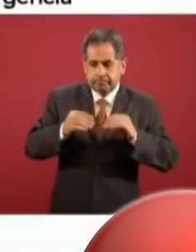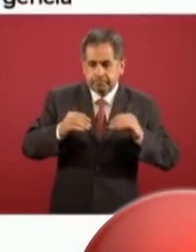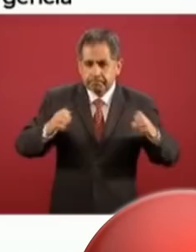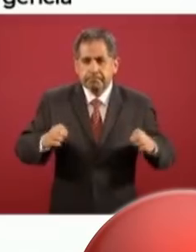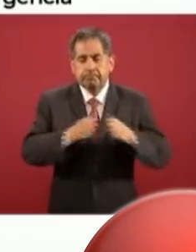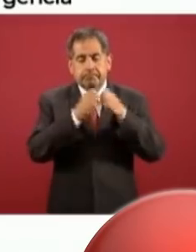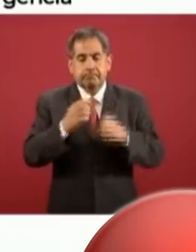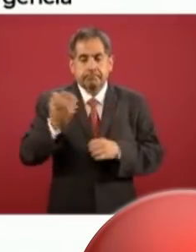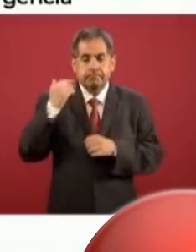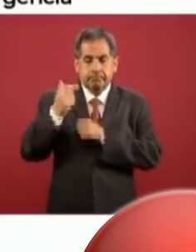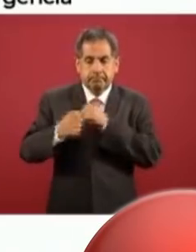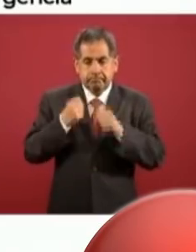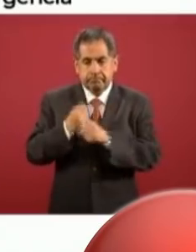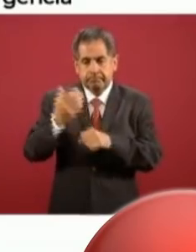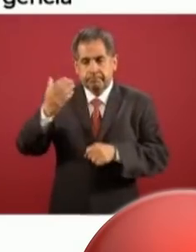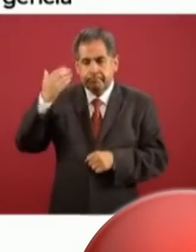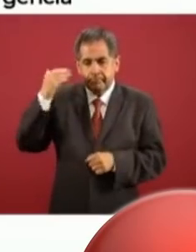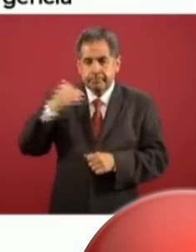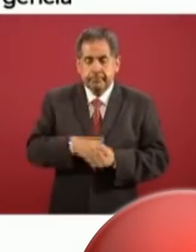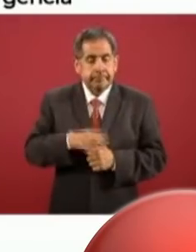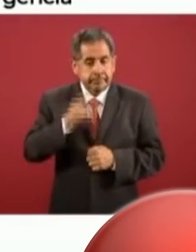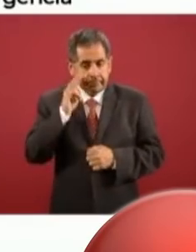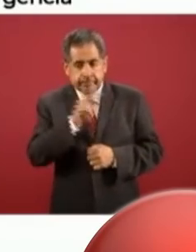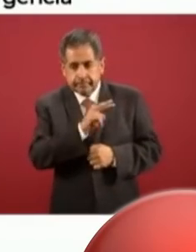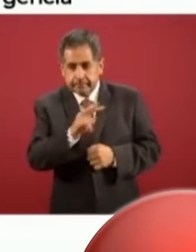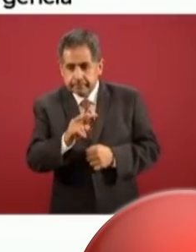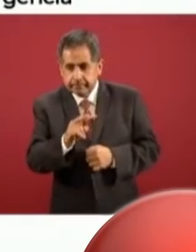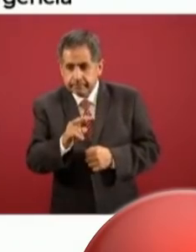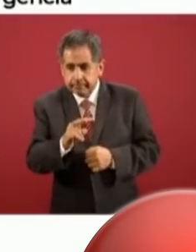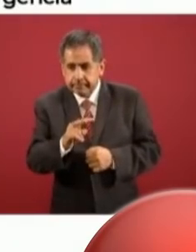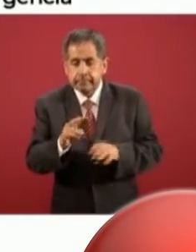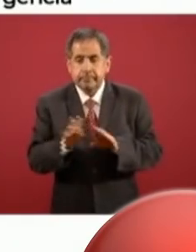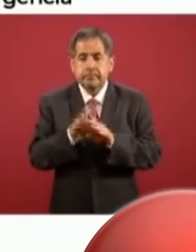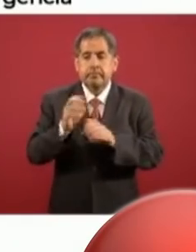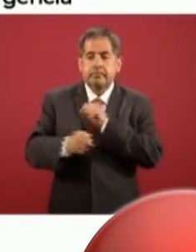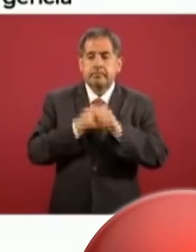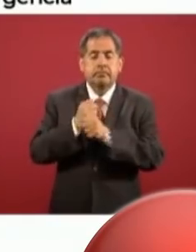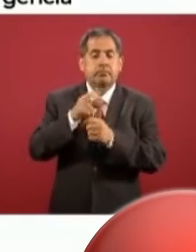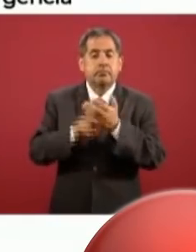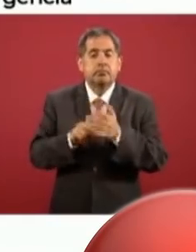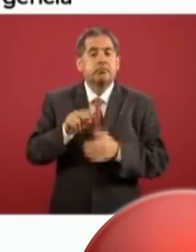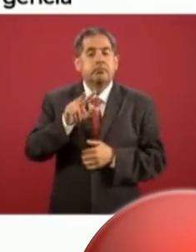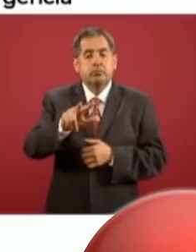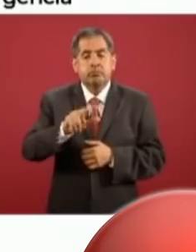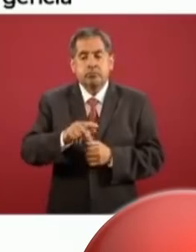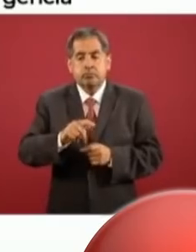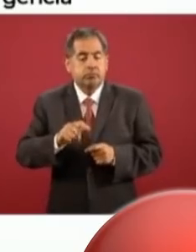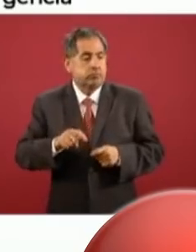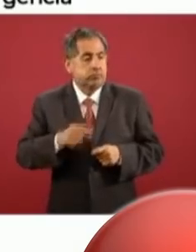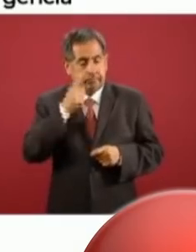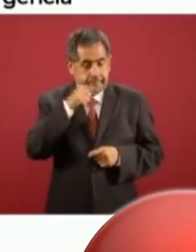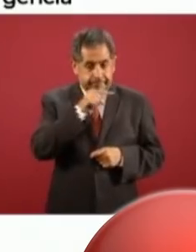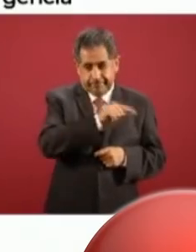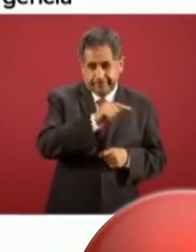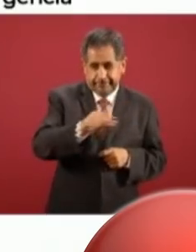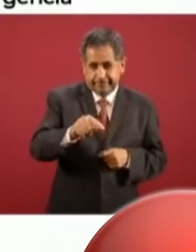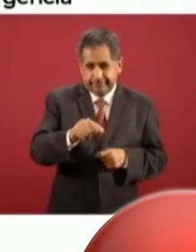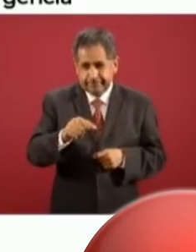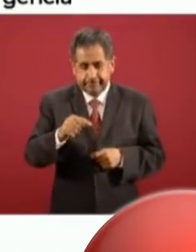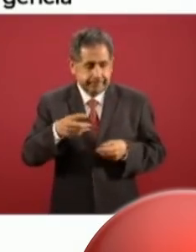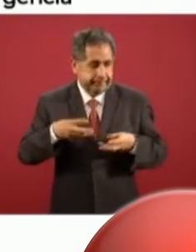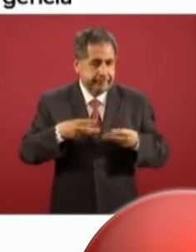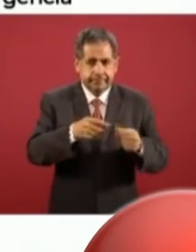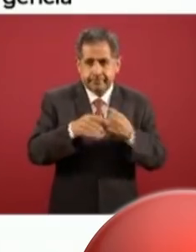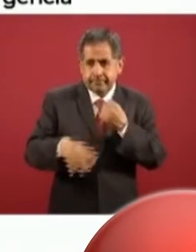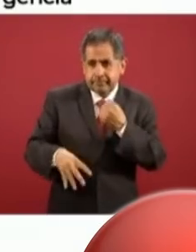de desastre de los años anteriores. Como ustedes pueden ver, en el 2018 se ejercieron para este concepto cerca